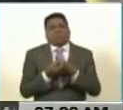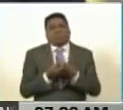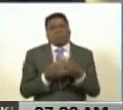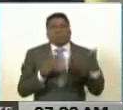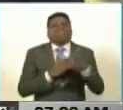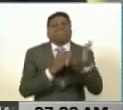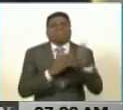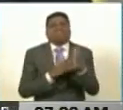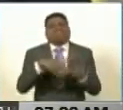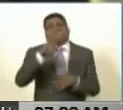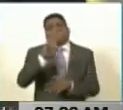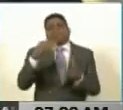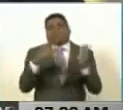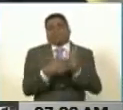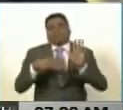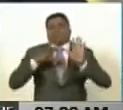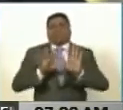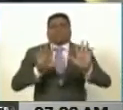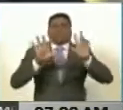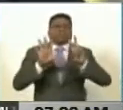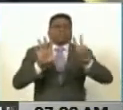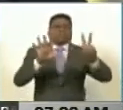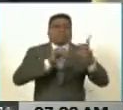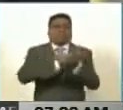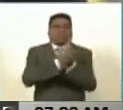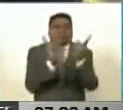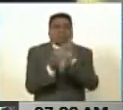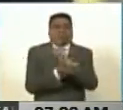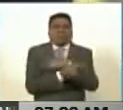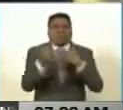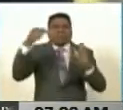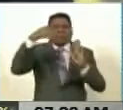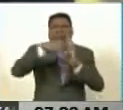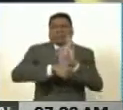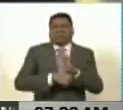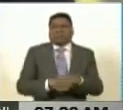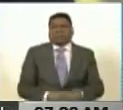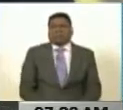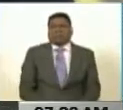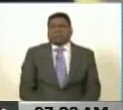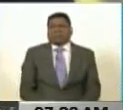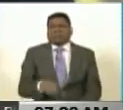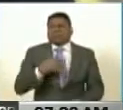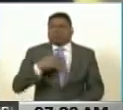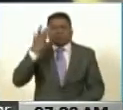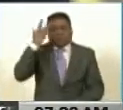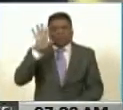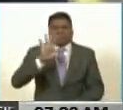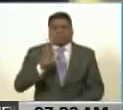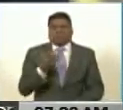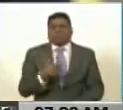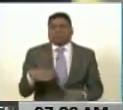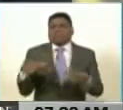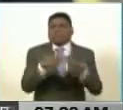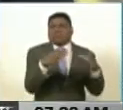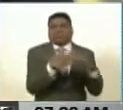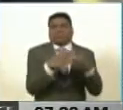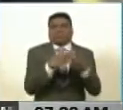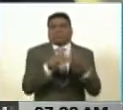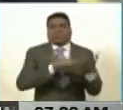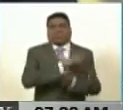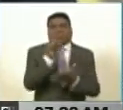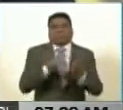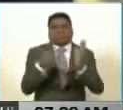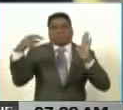el 2017, o sea, un cambio abrupto en el 2017. Yo creo que son sectores radicales